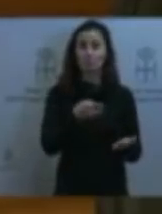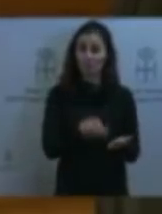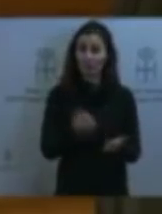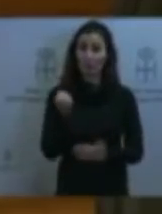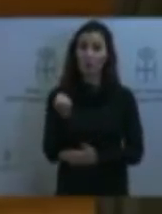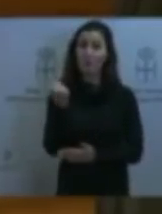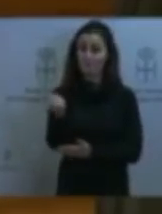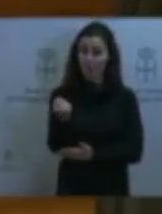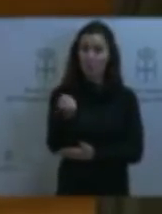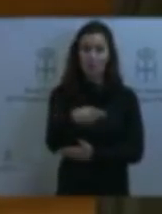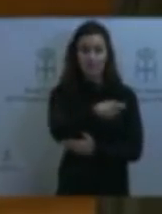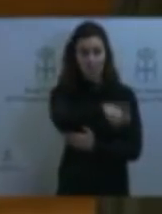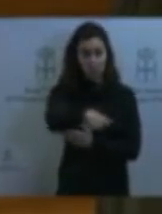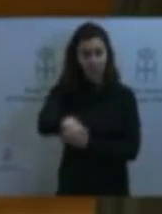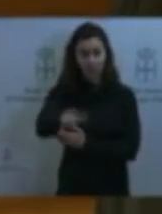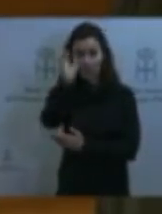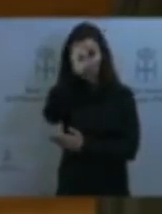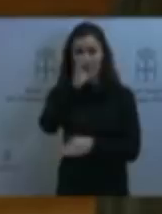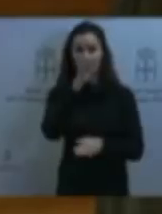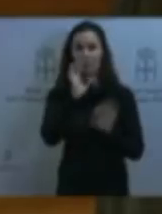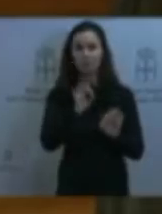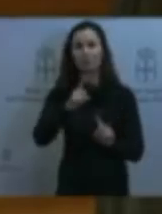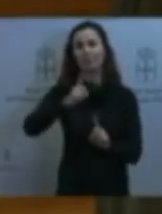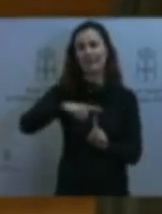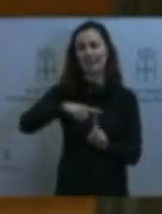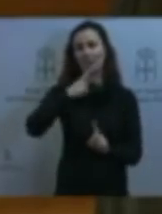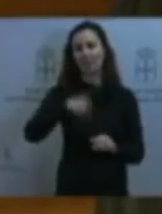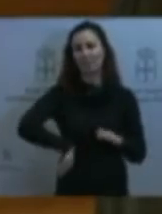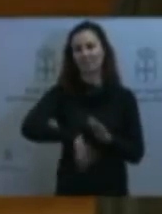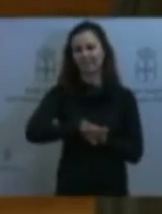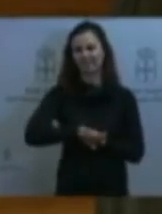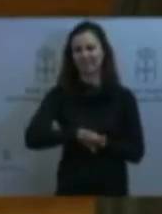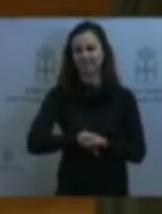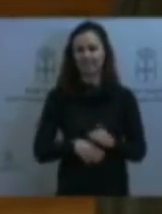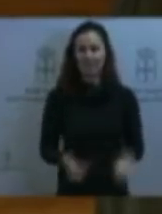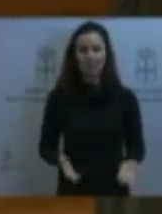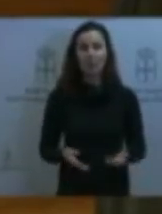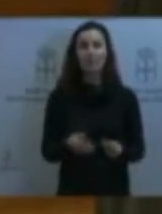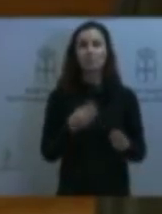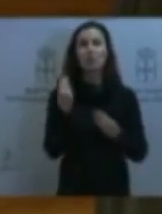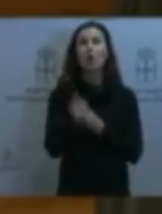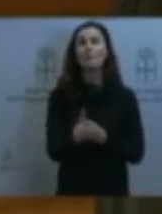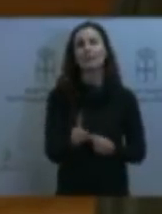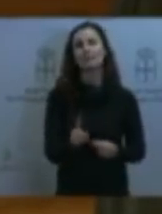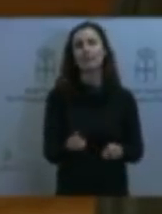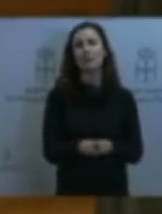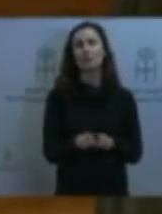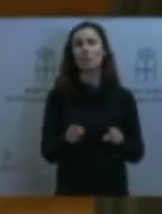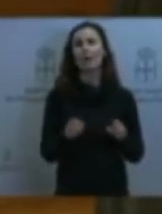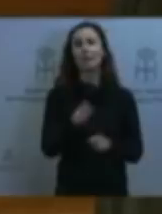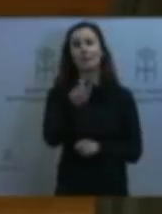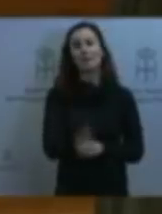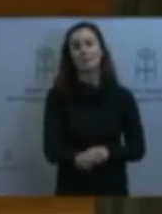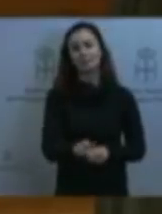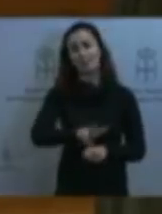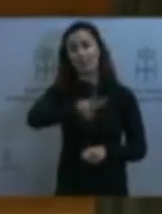Tineo, que considera que es una chapuza, pero no lo considera una persona solvente en este tipo de discusión, de la que se hace eco usted,